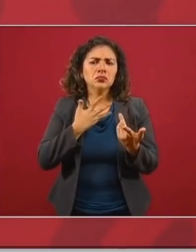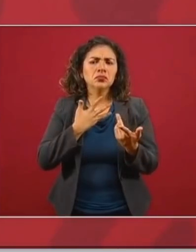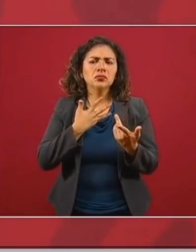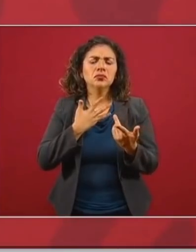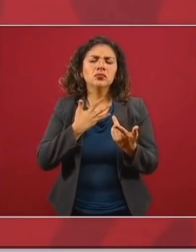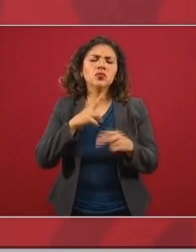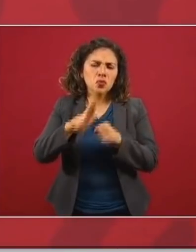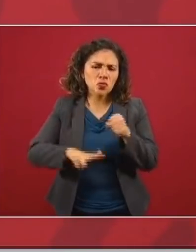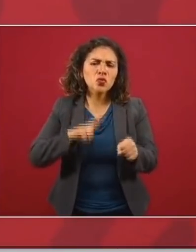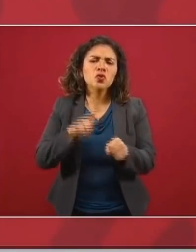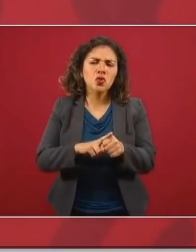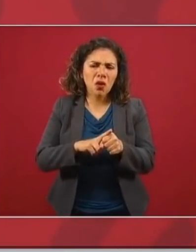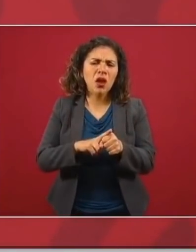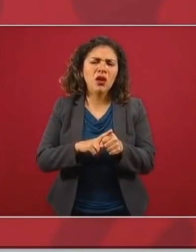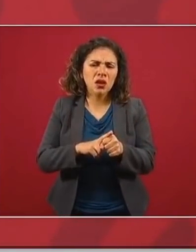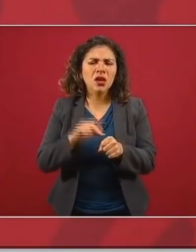muñeca, pero